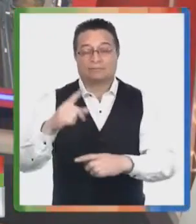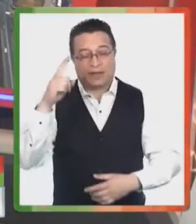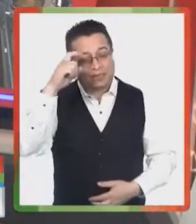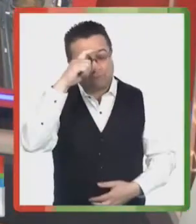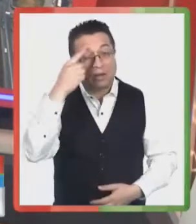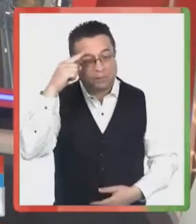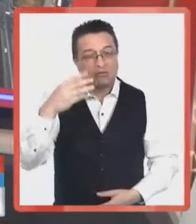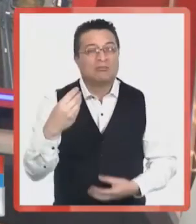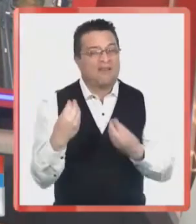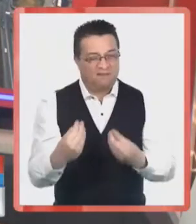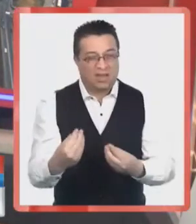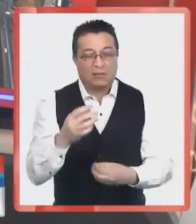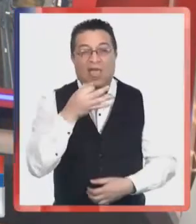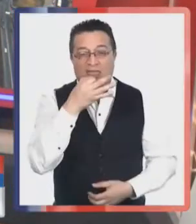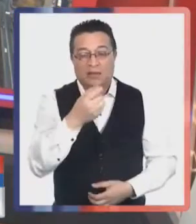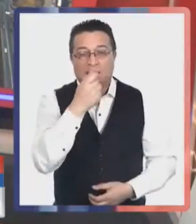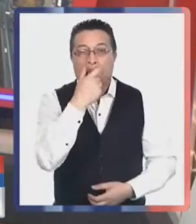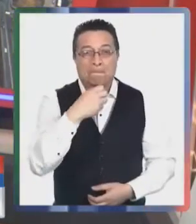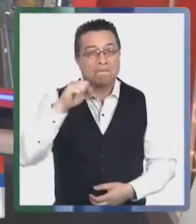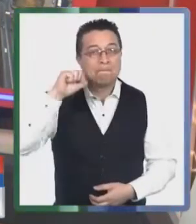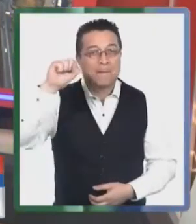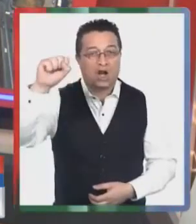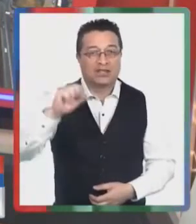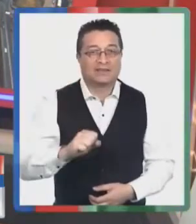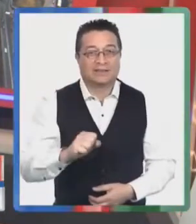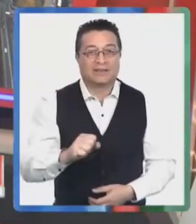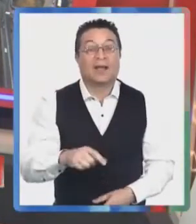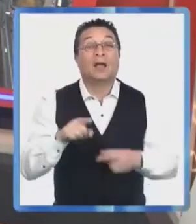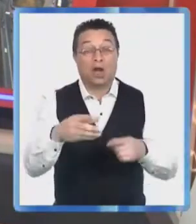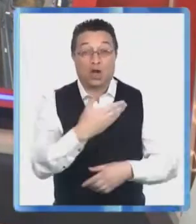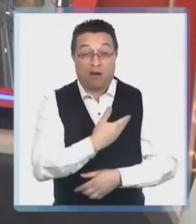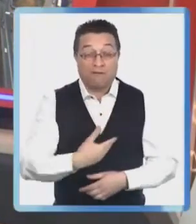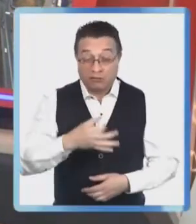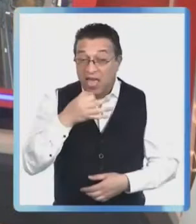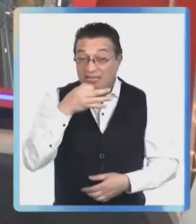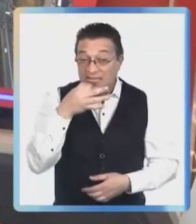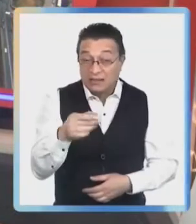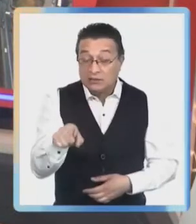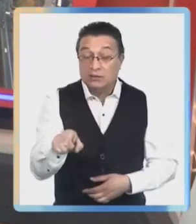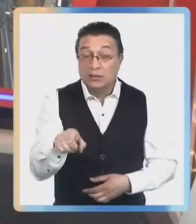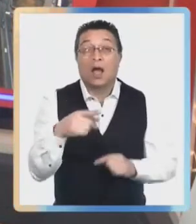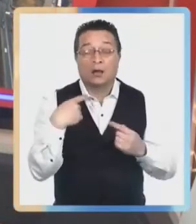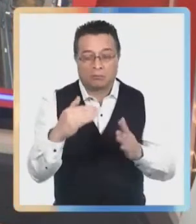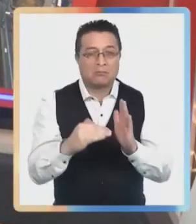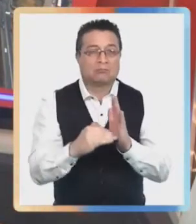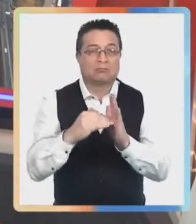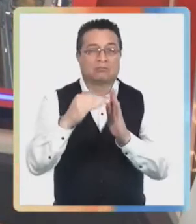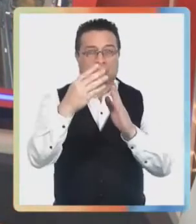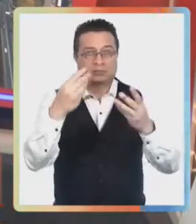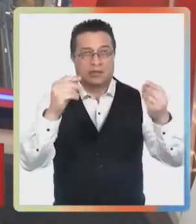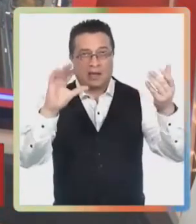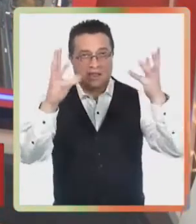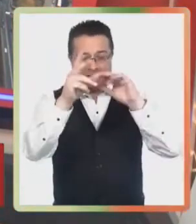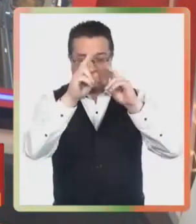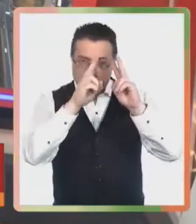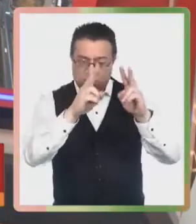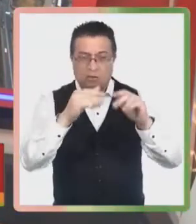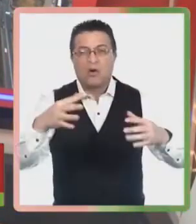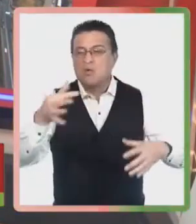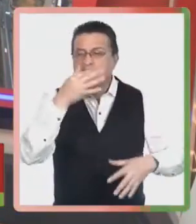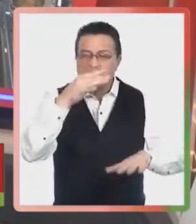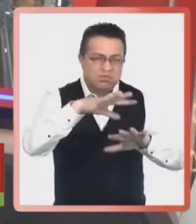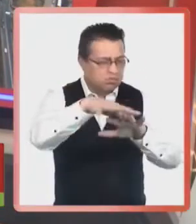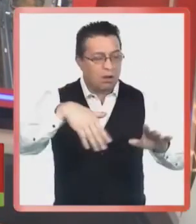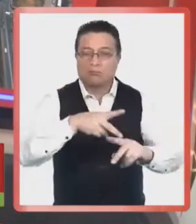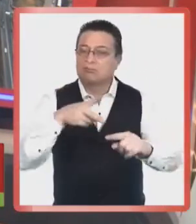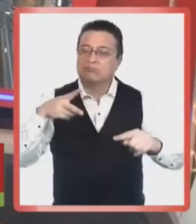difícil pero correcta, aseguró el presidente Gabriel Boric. Afirma que su gobierno busca elevar los estándares medioambientales. No más zonas de sacrificio